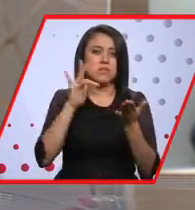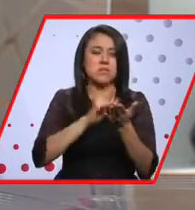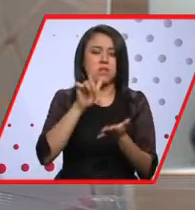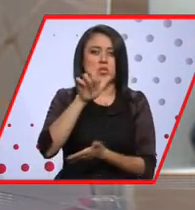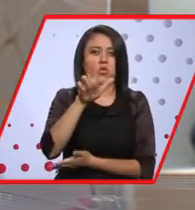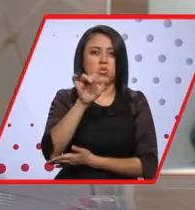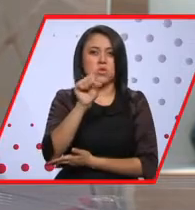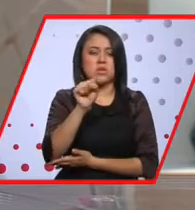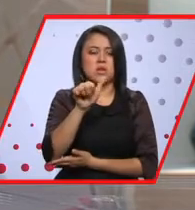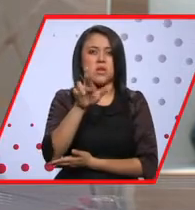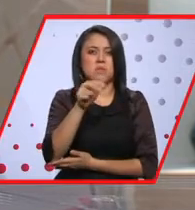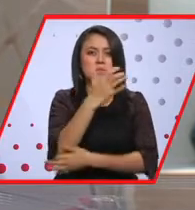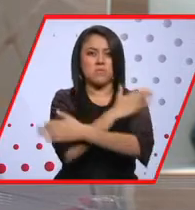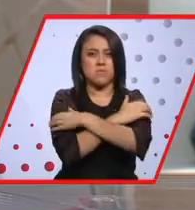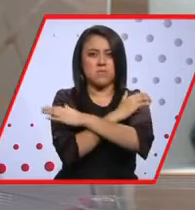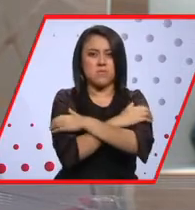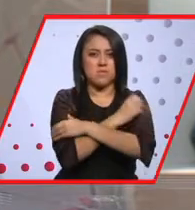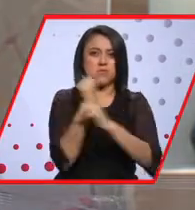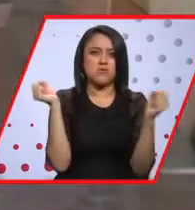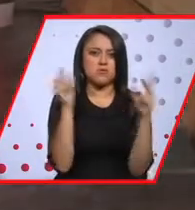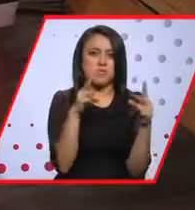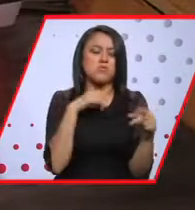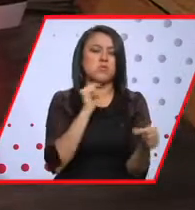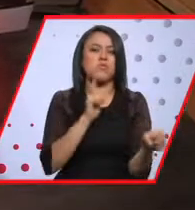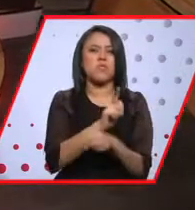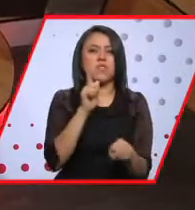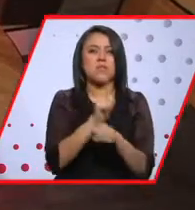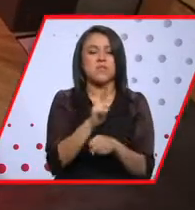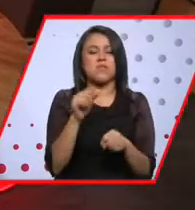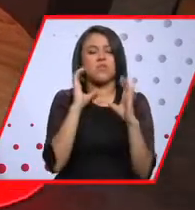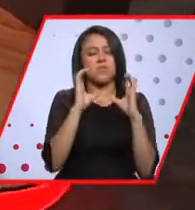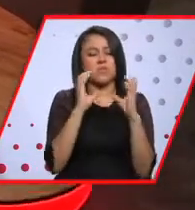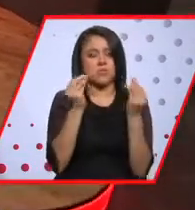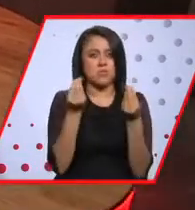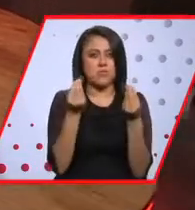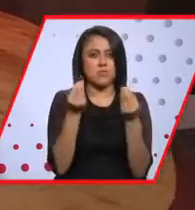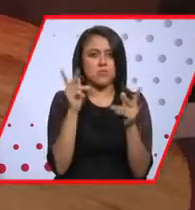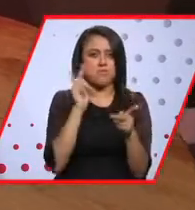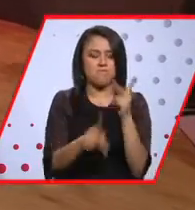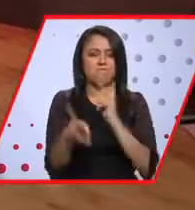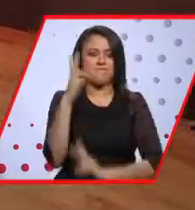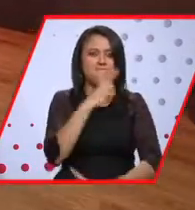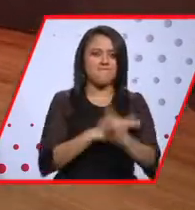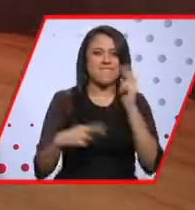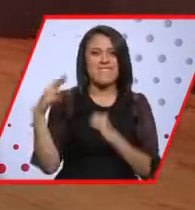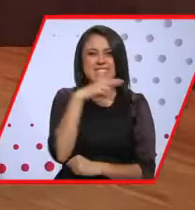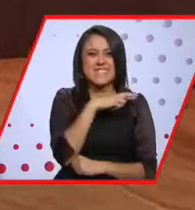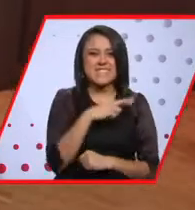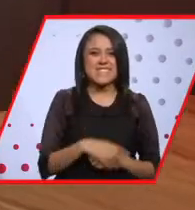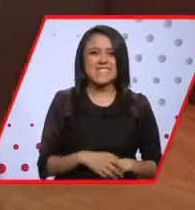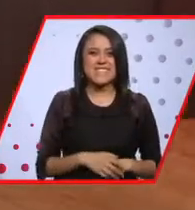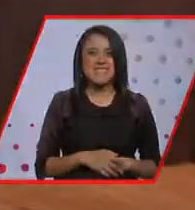Lamadrid. Te lo agradezco mucho. Un abrazo. Pronto nos vemos por allá, por Guatemala. Un abrazo. Cuídate. Una pausa y vuelvo de inmediato.